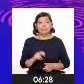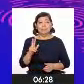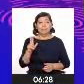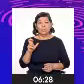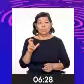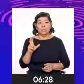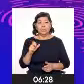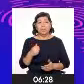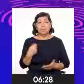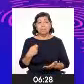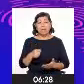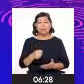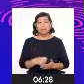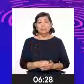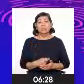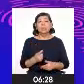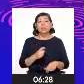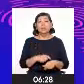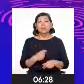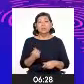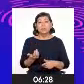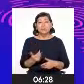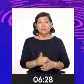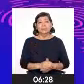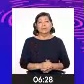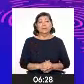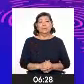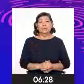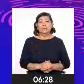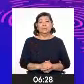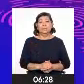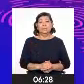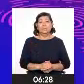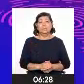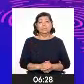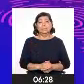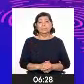diario. ¿Y a qué hora cobras tú? ¿A qué hora empiezas a cobrar a los mototaxistas?